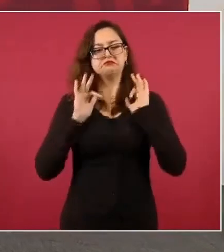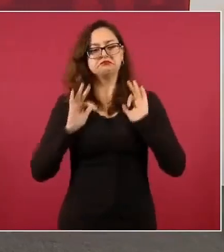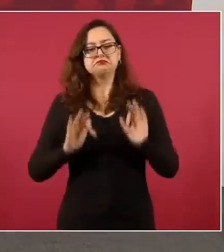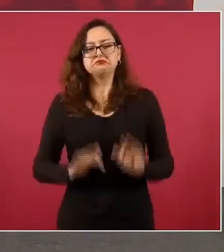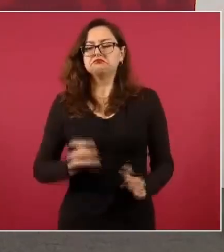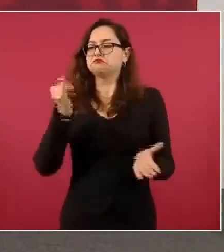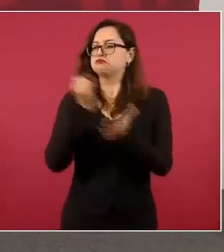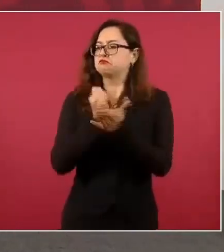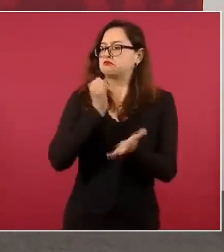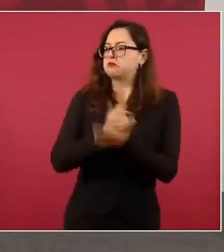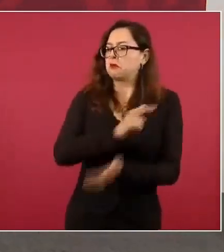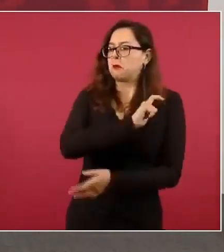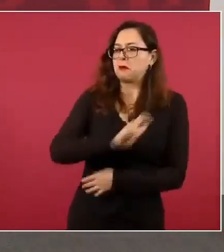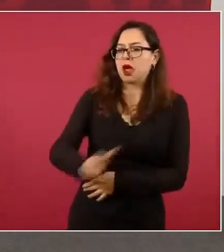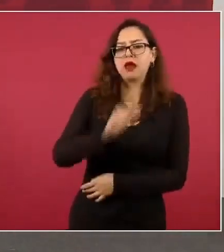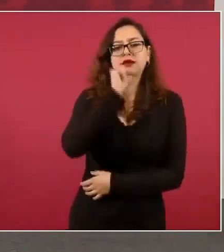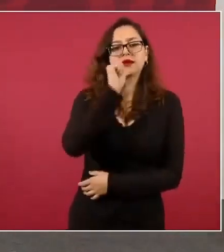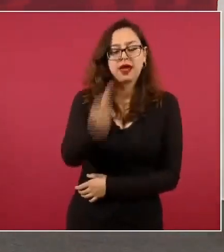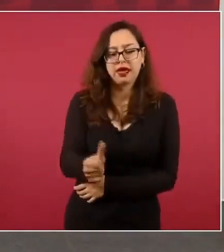los potentados,